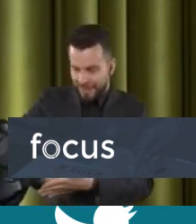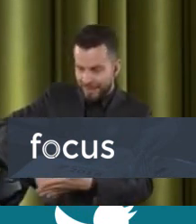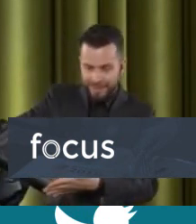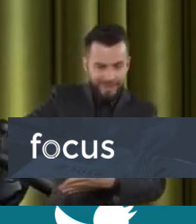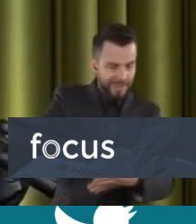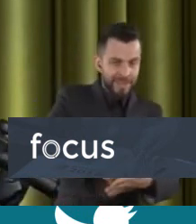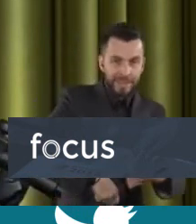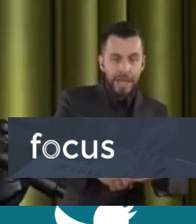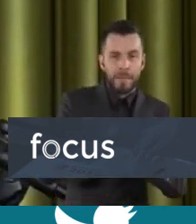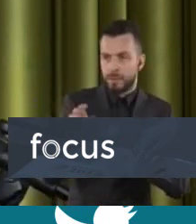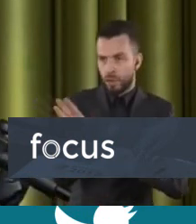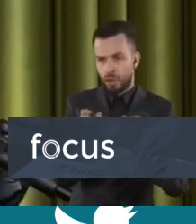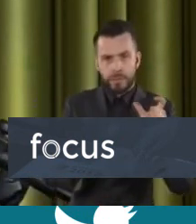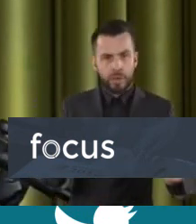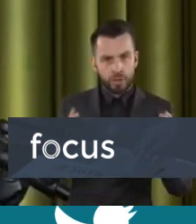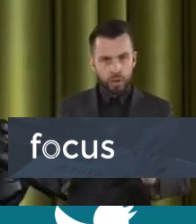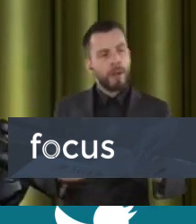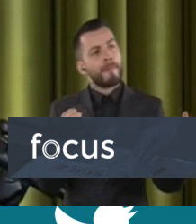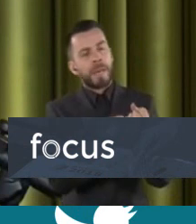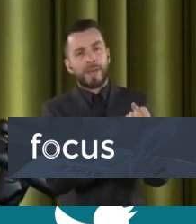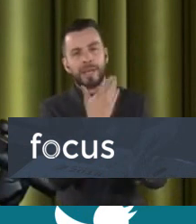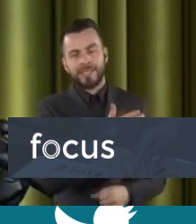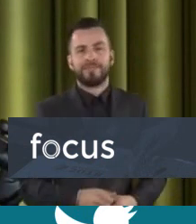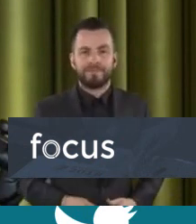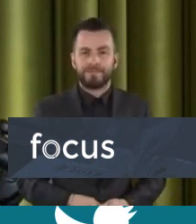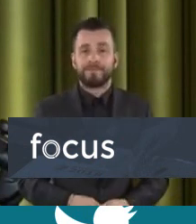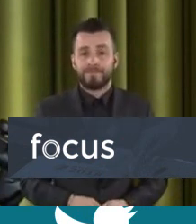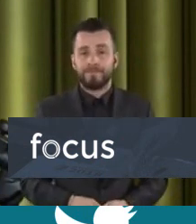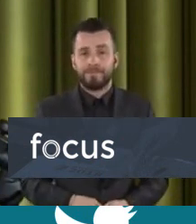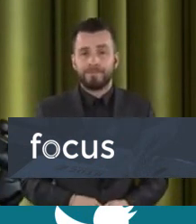lado y lado y del pueblo colombiano. Y eso sería